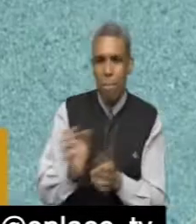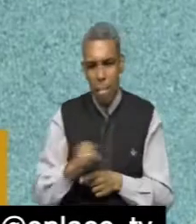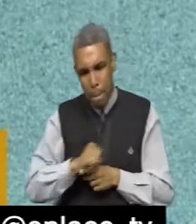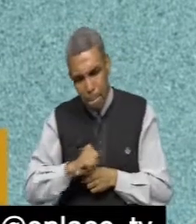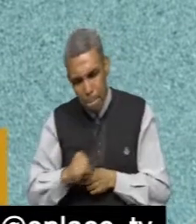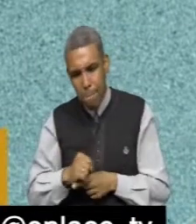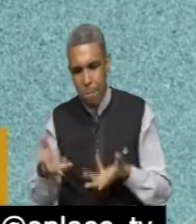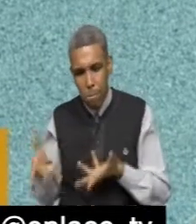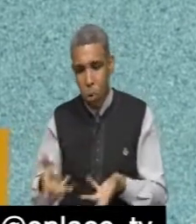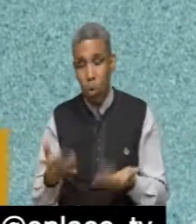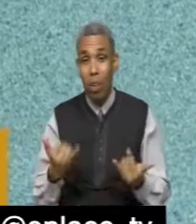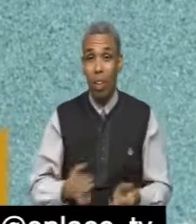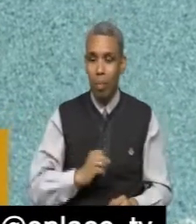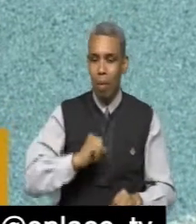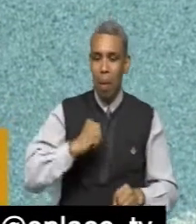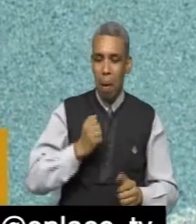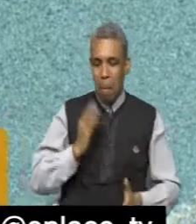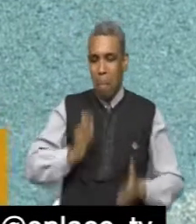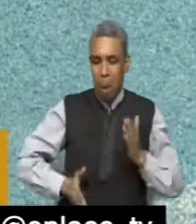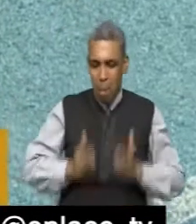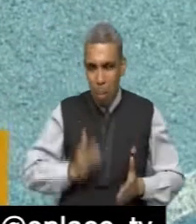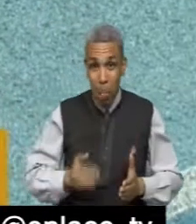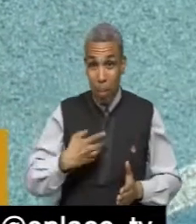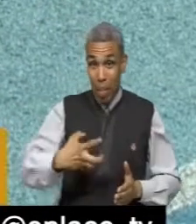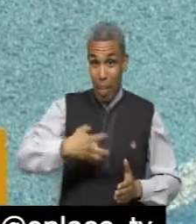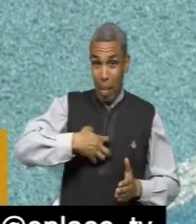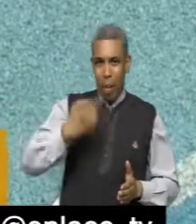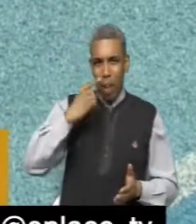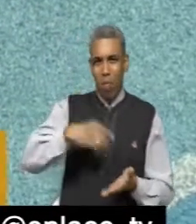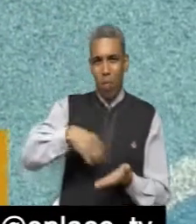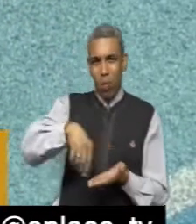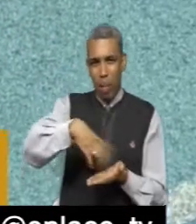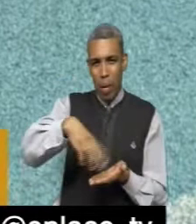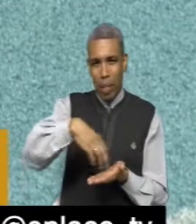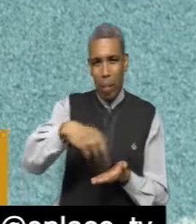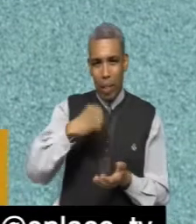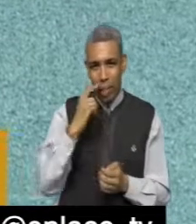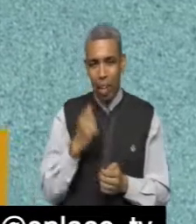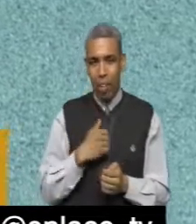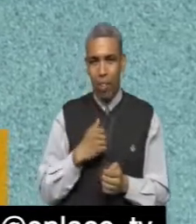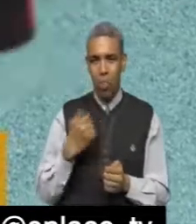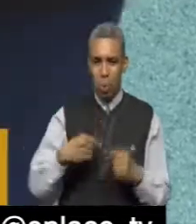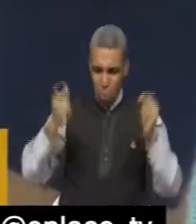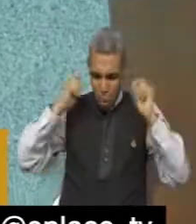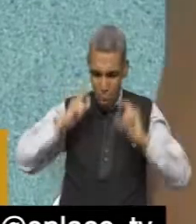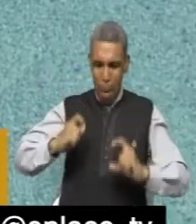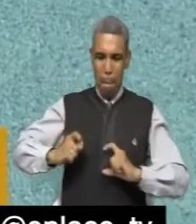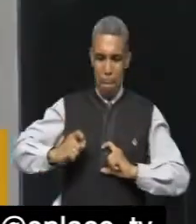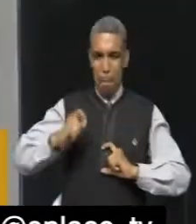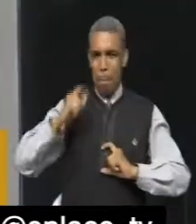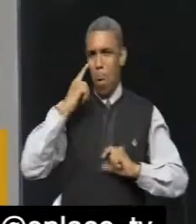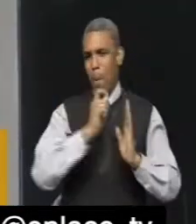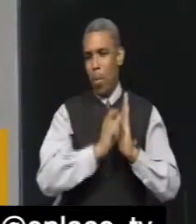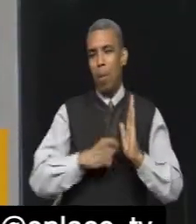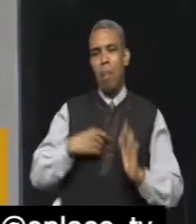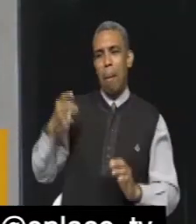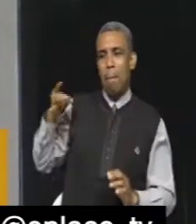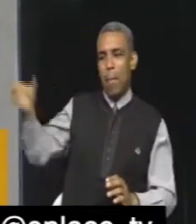ganarle a Bucaramanga en la medallería, en este deporte. Y el proceso ha sido bueno,